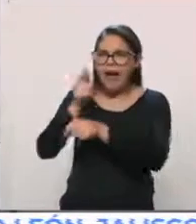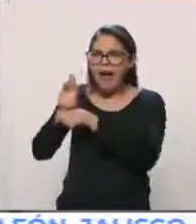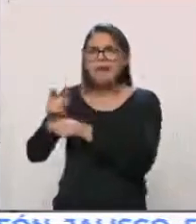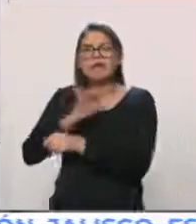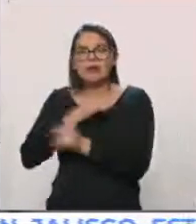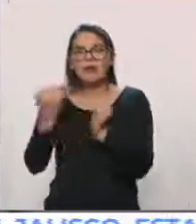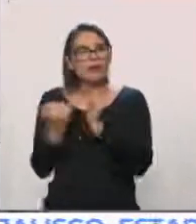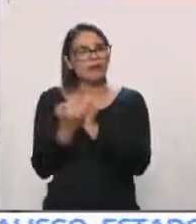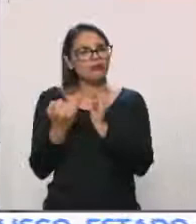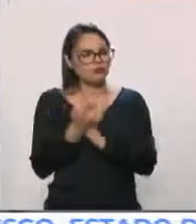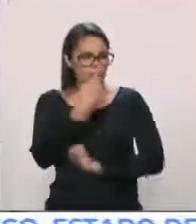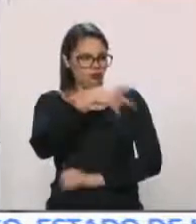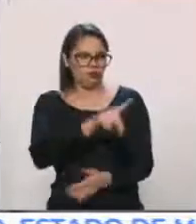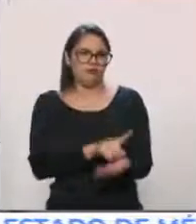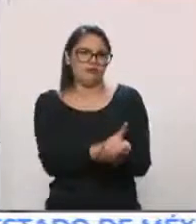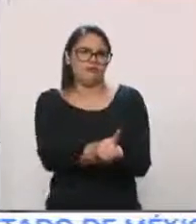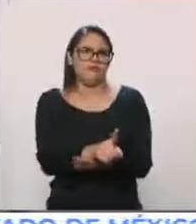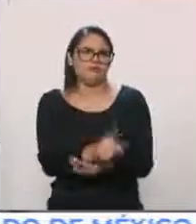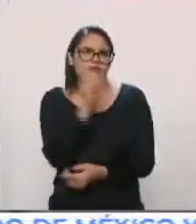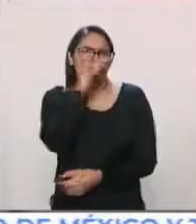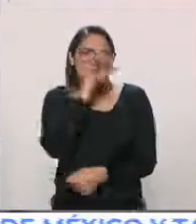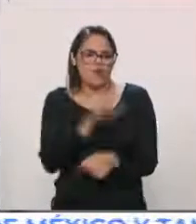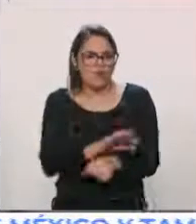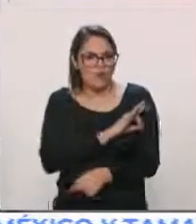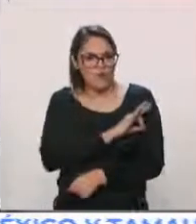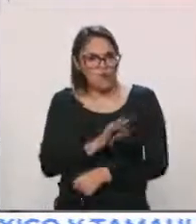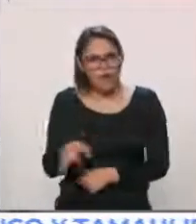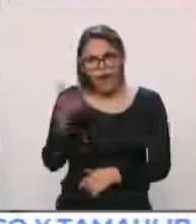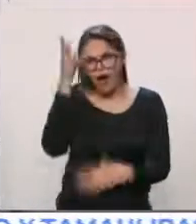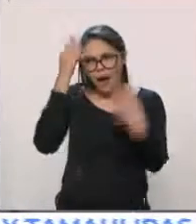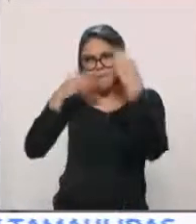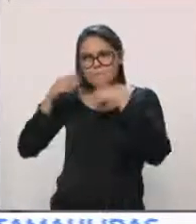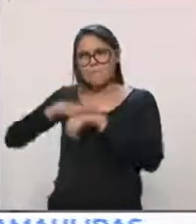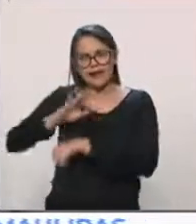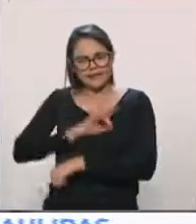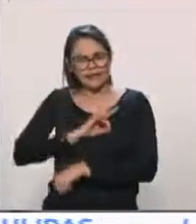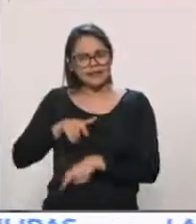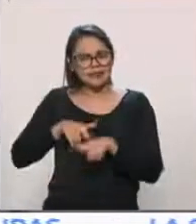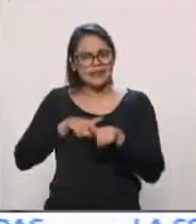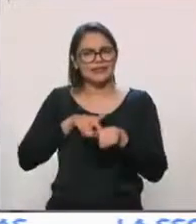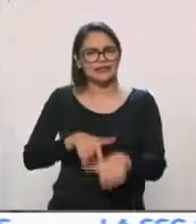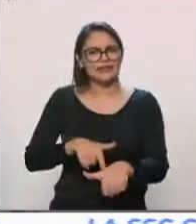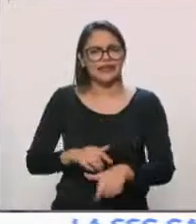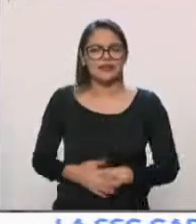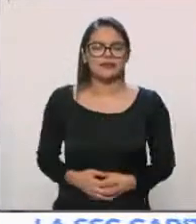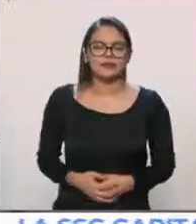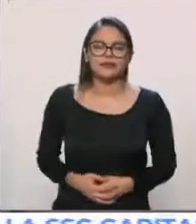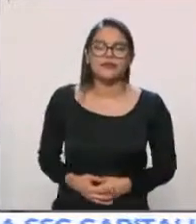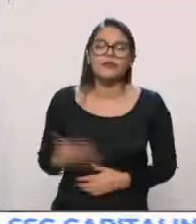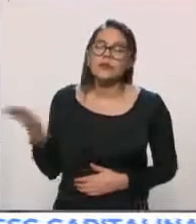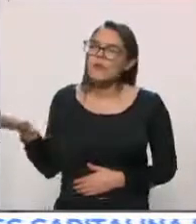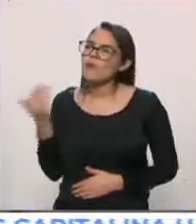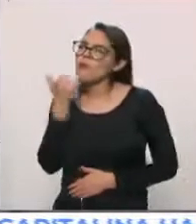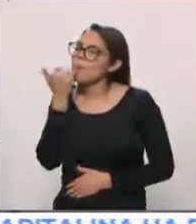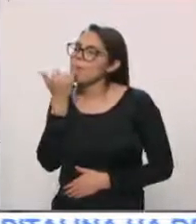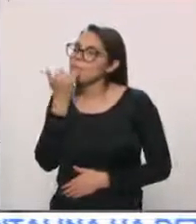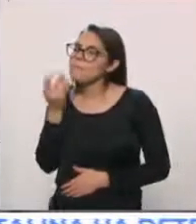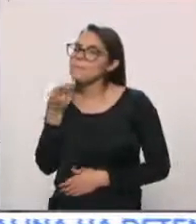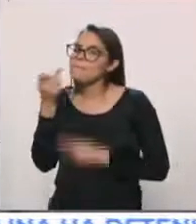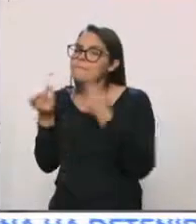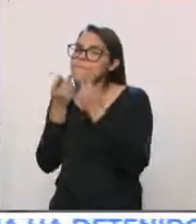derecho a ser un agente cultural, ¿no? Oye, Jesús, ¿para qué rangos de edades están programadas